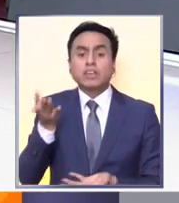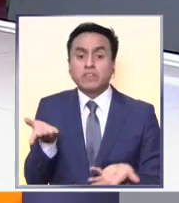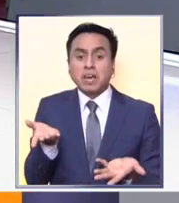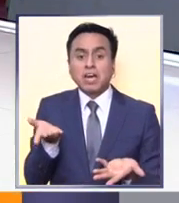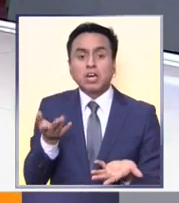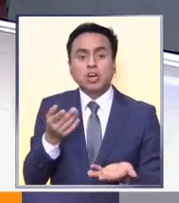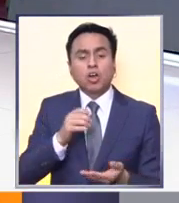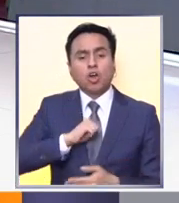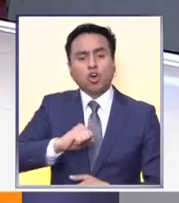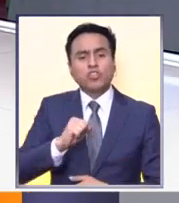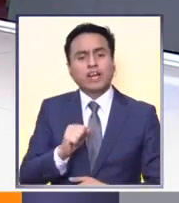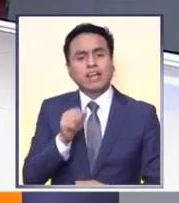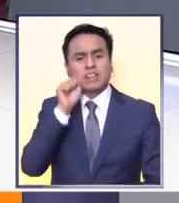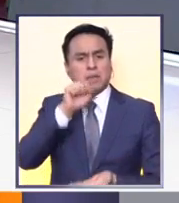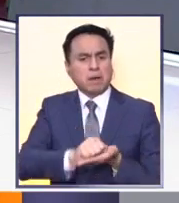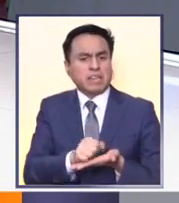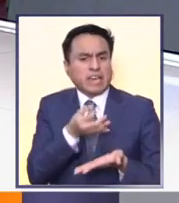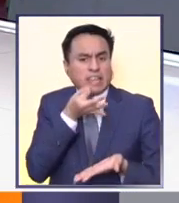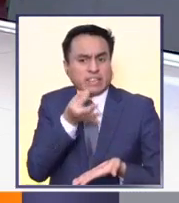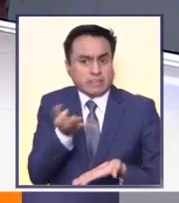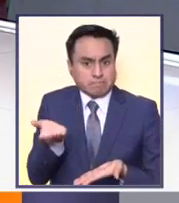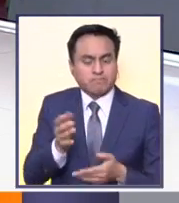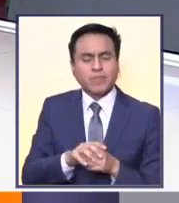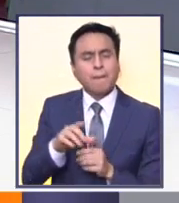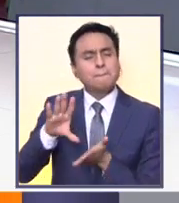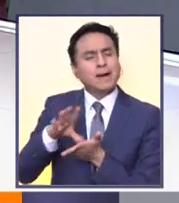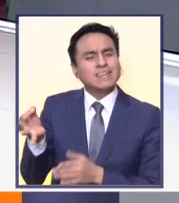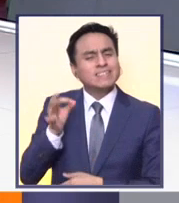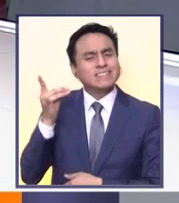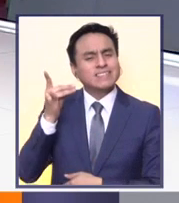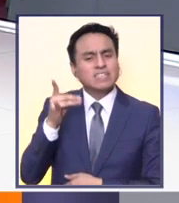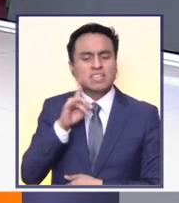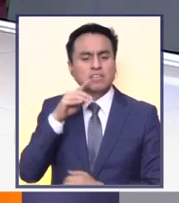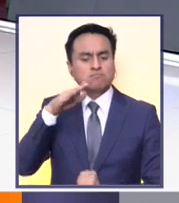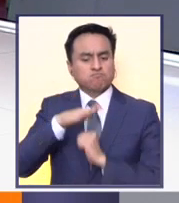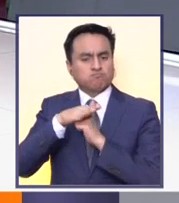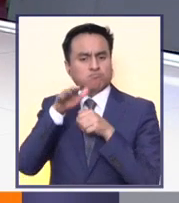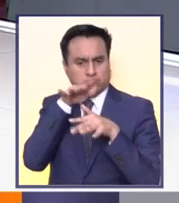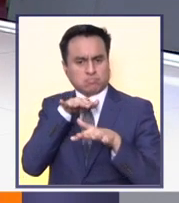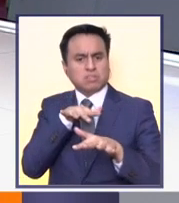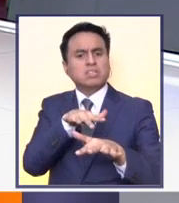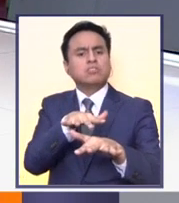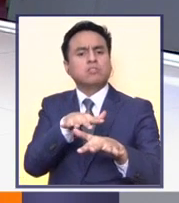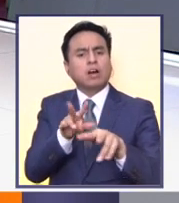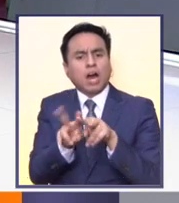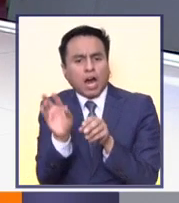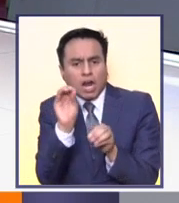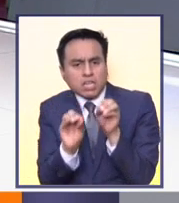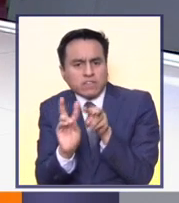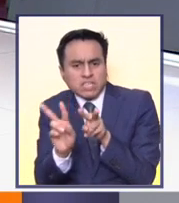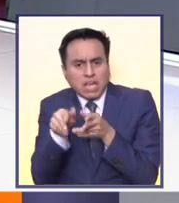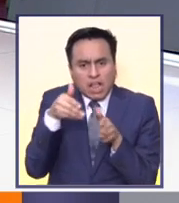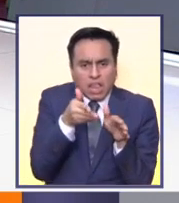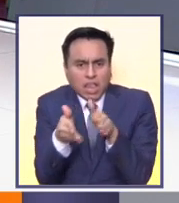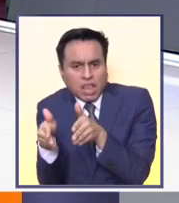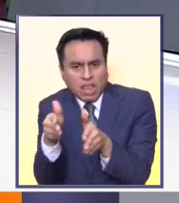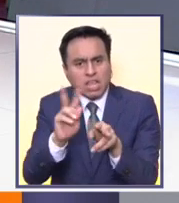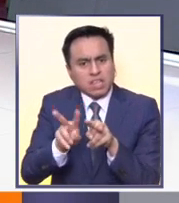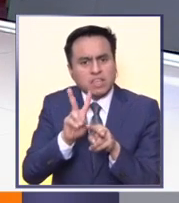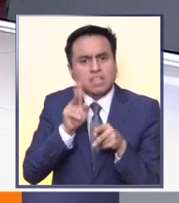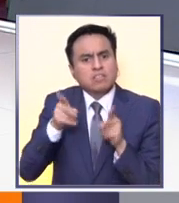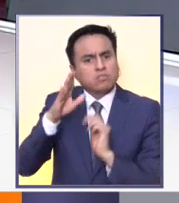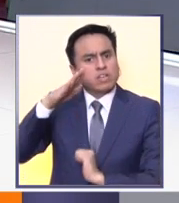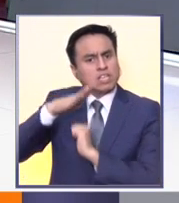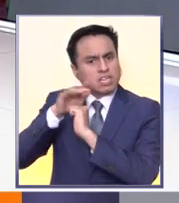su contrademanda? Ese país señala que tiene soberanía sobre el flujo artificial de las aguas del Silala, que ha